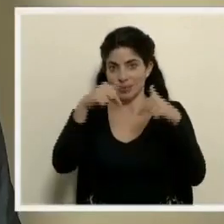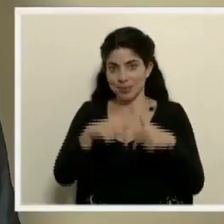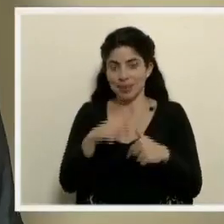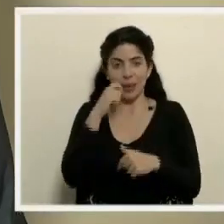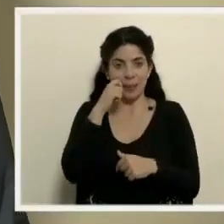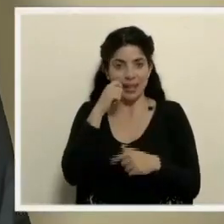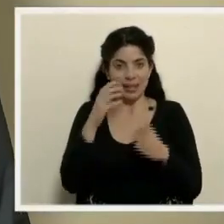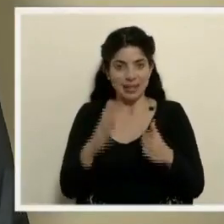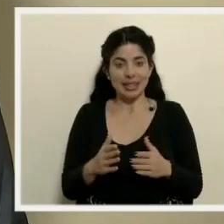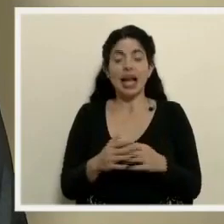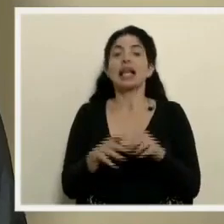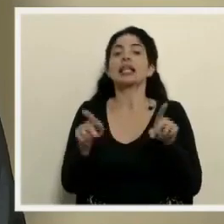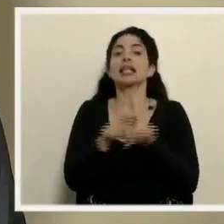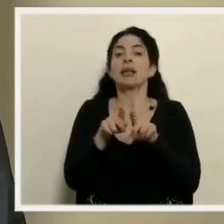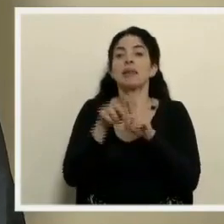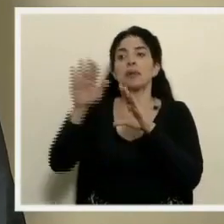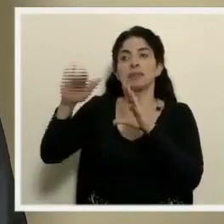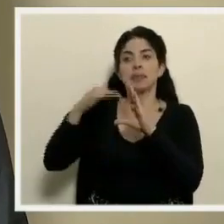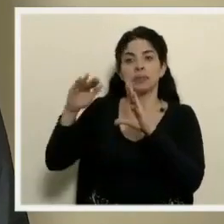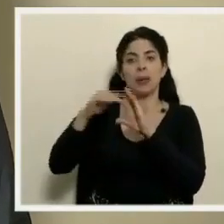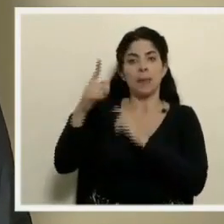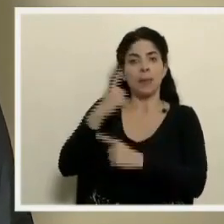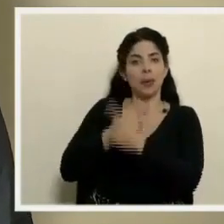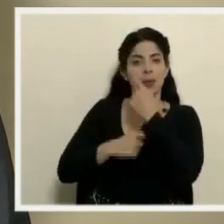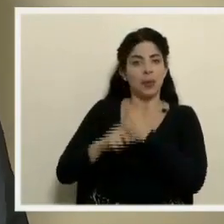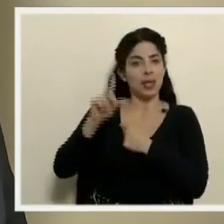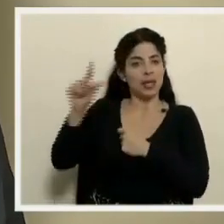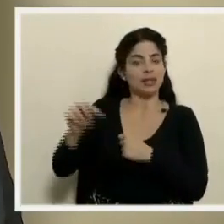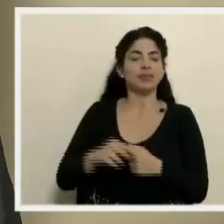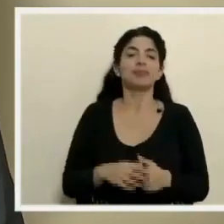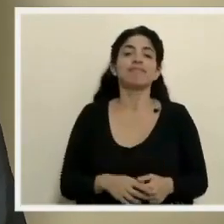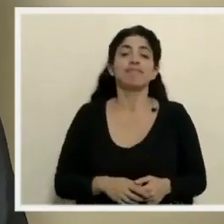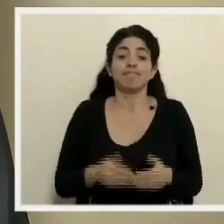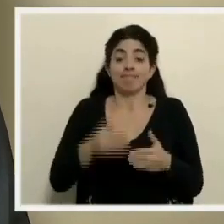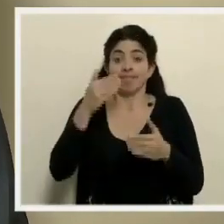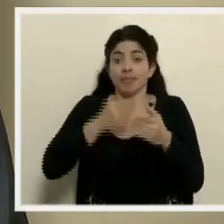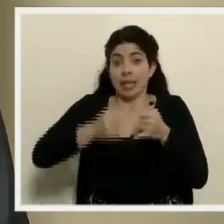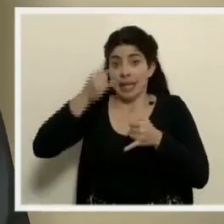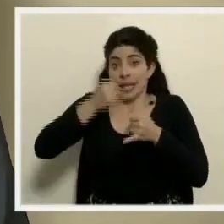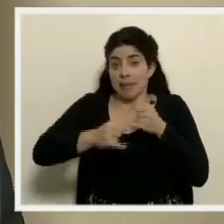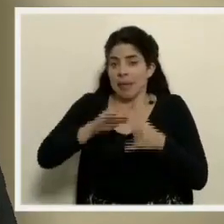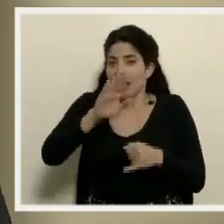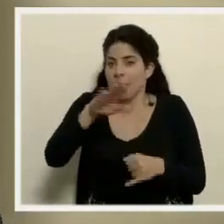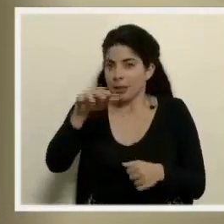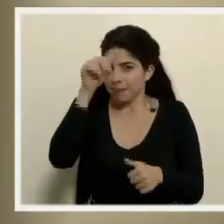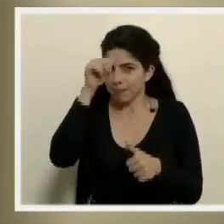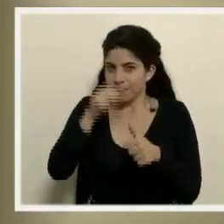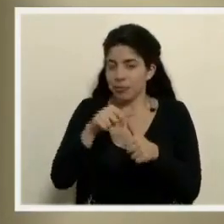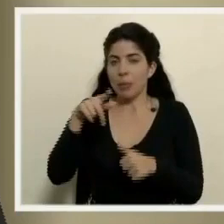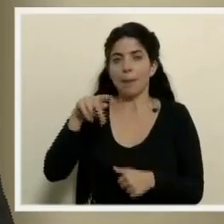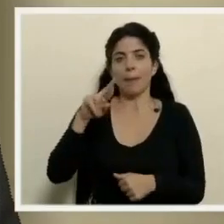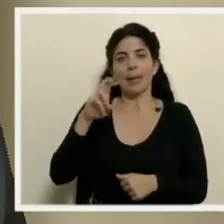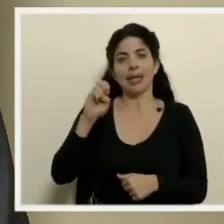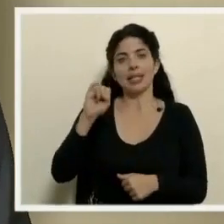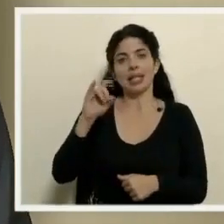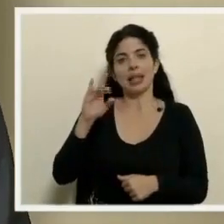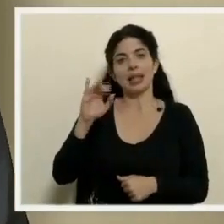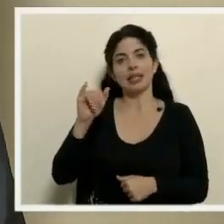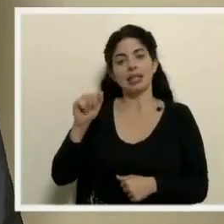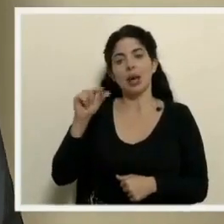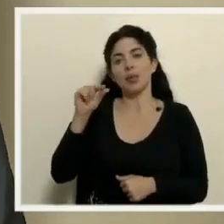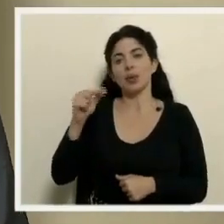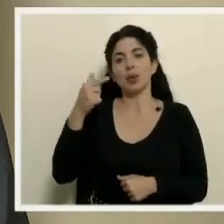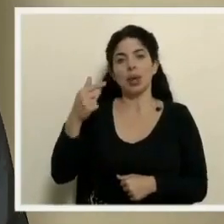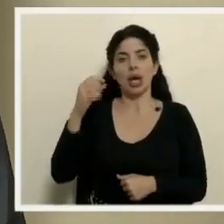manera presencial y también que enviaron sus consultas de manera remota antes de finalizar les recordamos el sitio presidencia.go